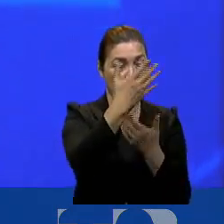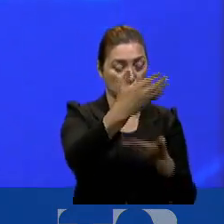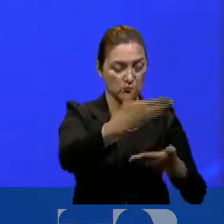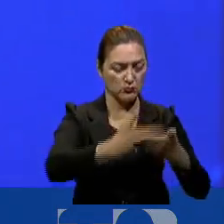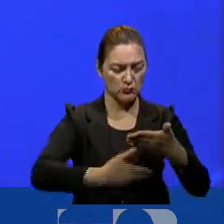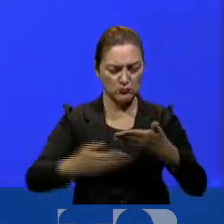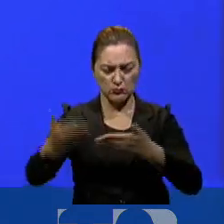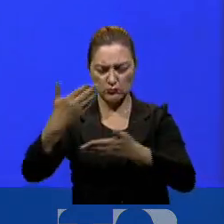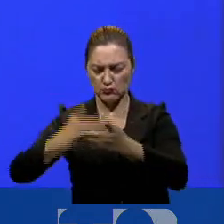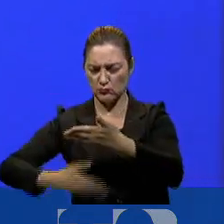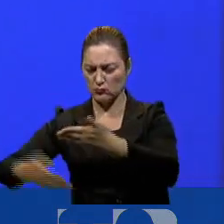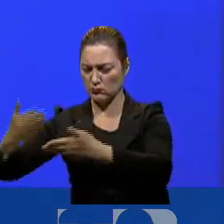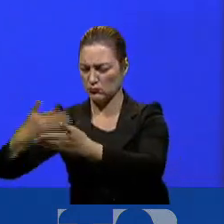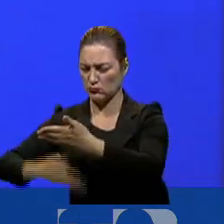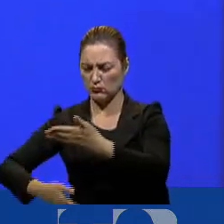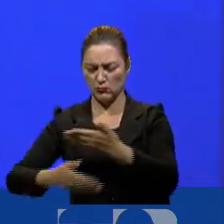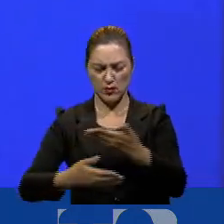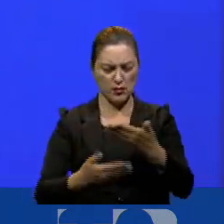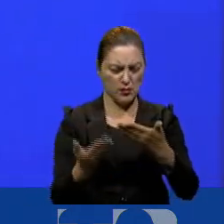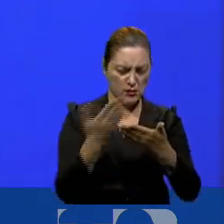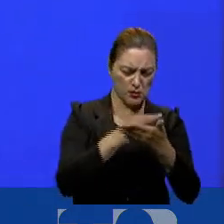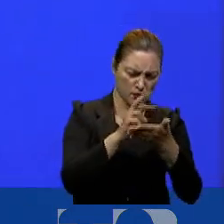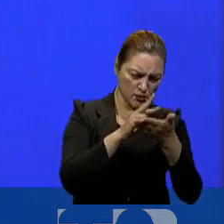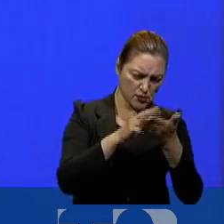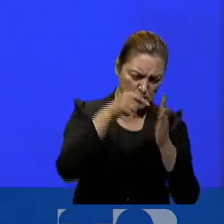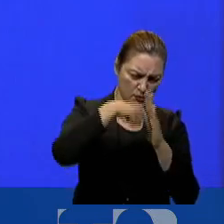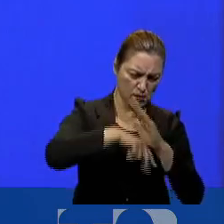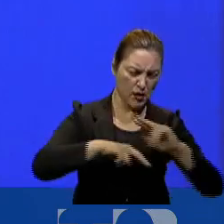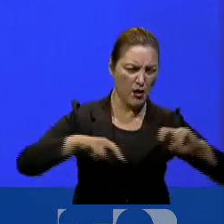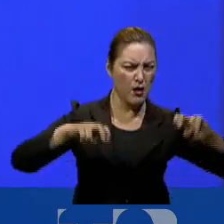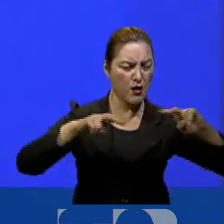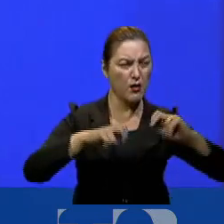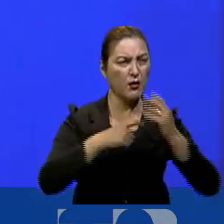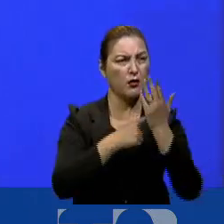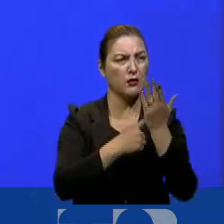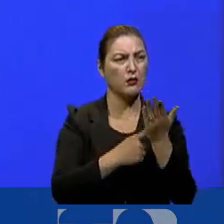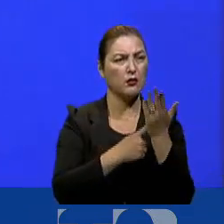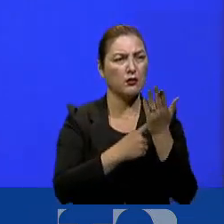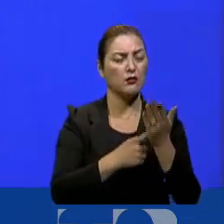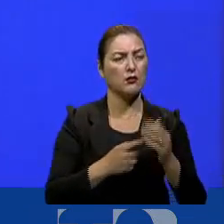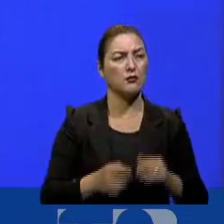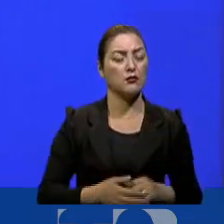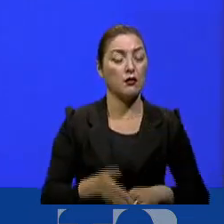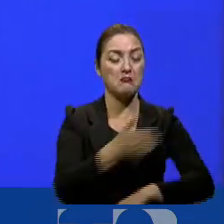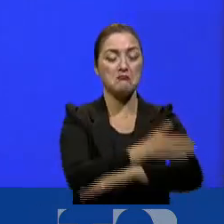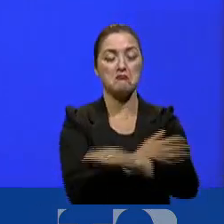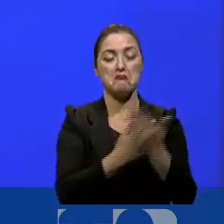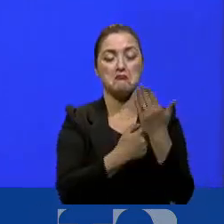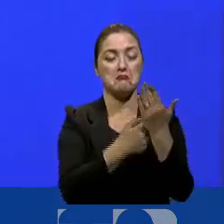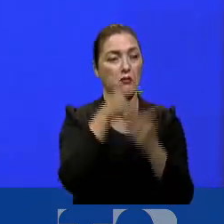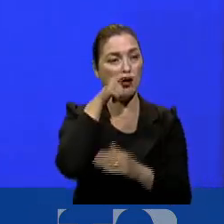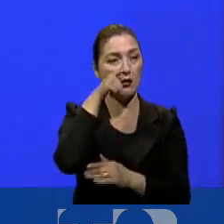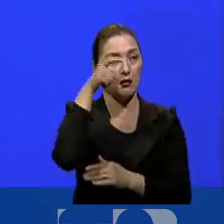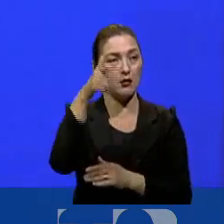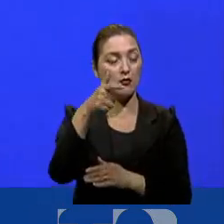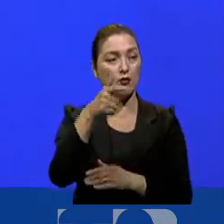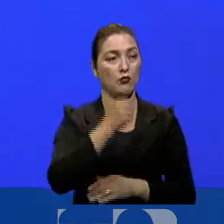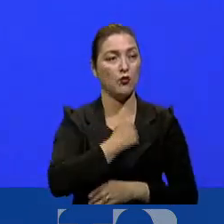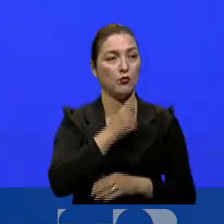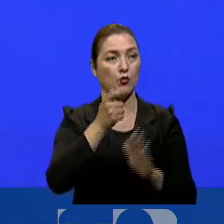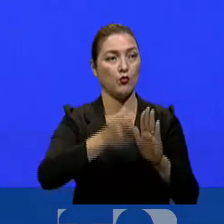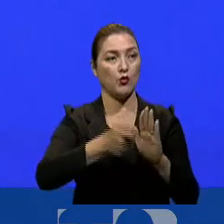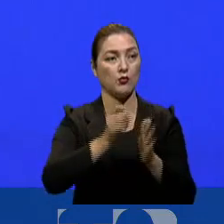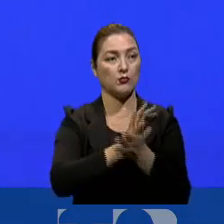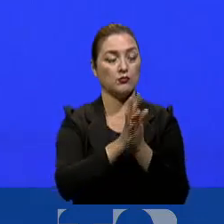constante en el expediente y que no ha sido analizada o tomada en cuenta anteriormente por el fiscal y por el propio